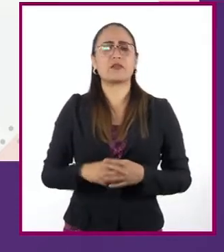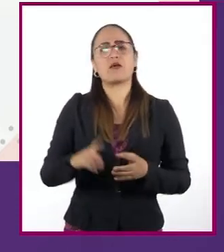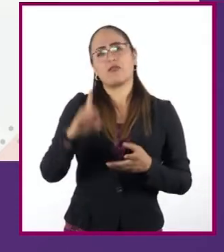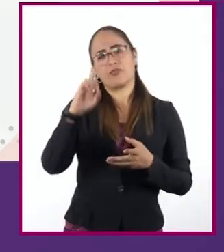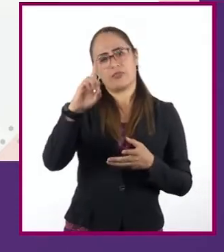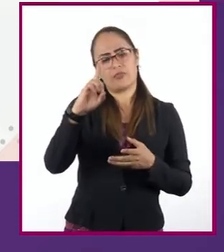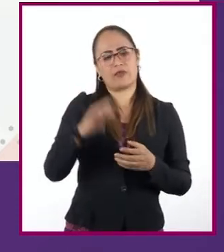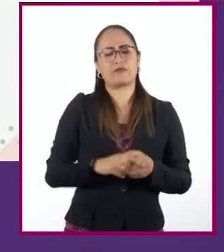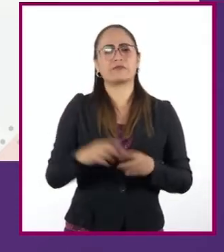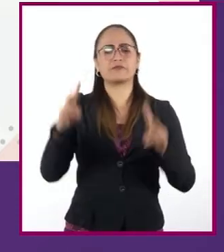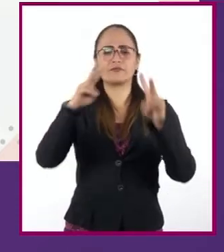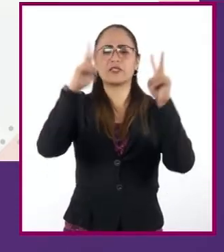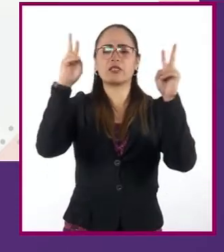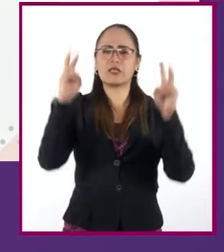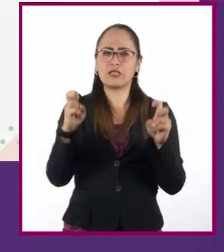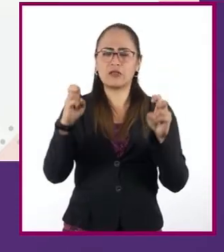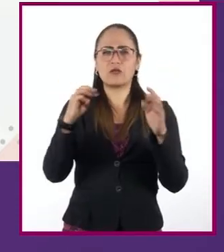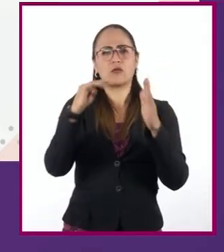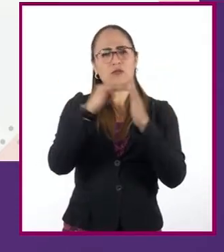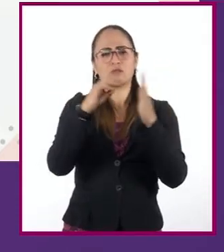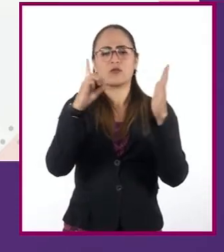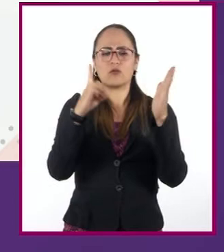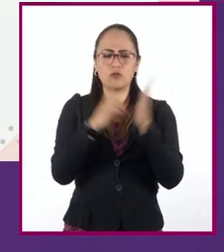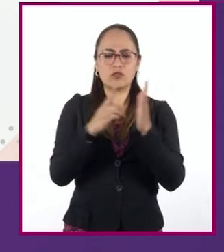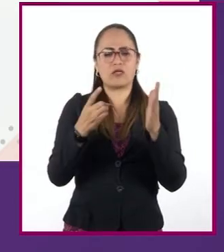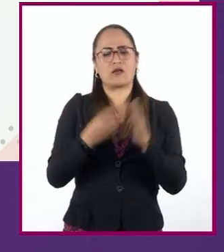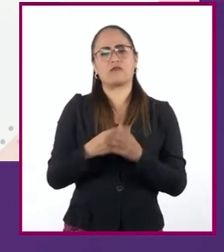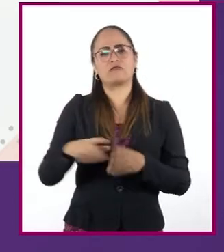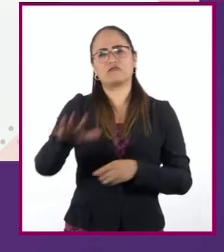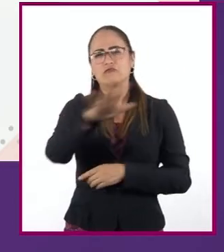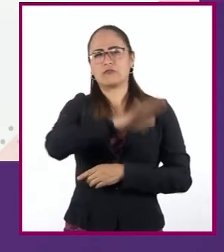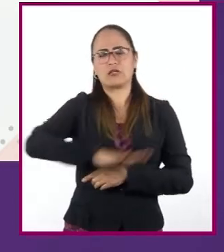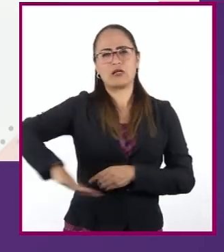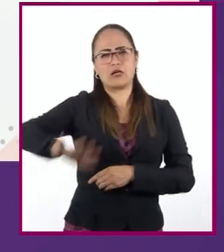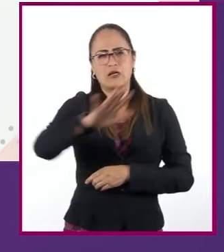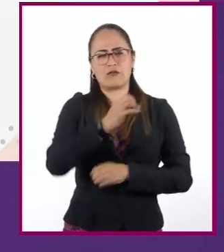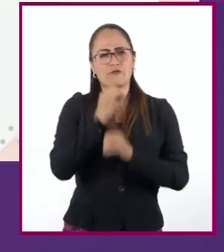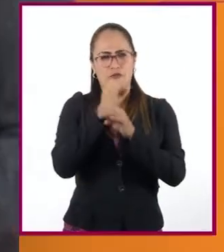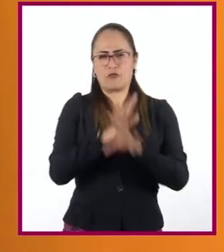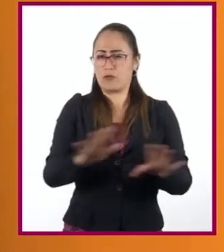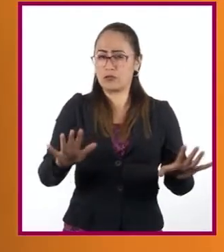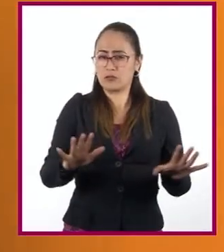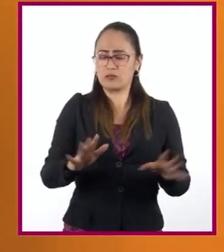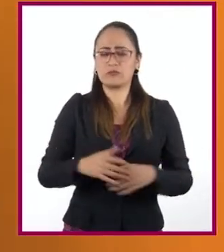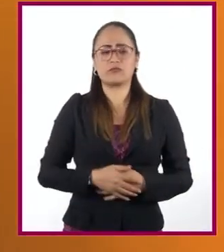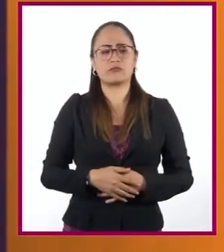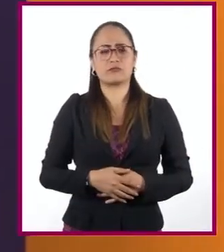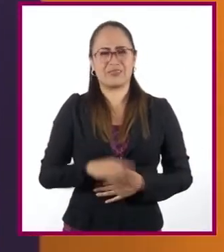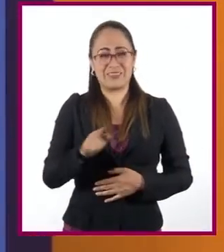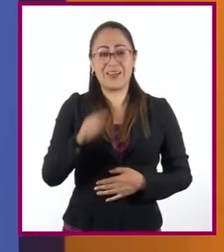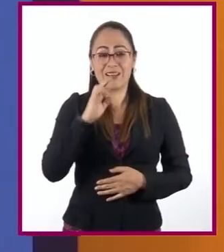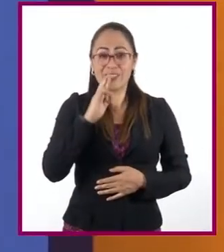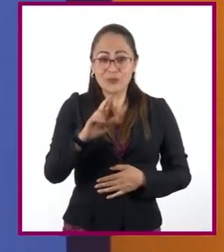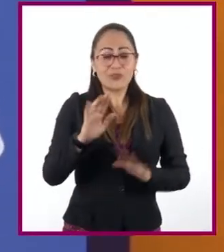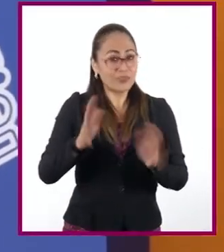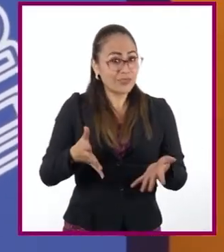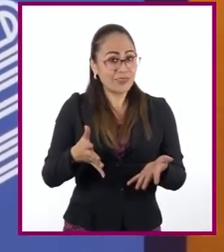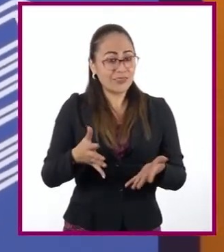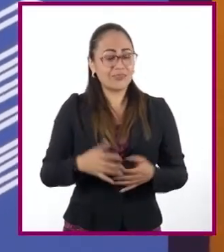D, título, metodología, datos sociodemográficos. ¿Ya tienen la